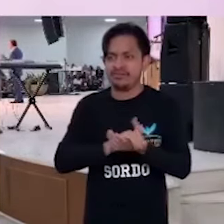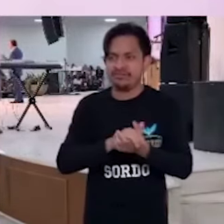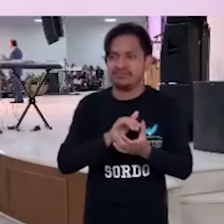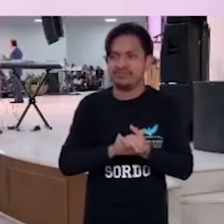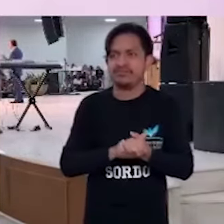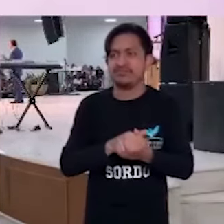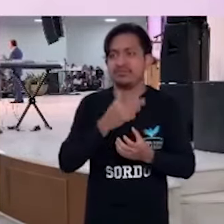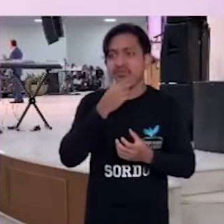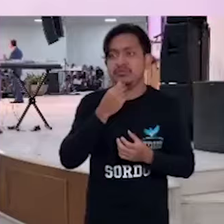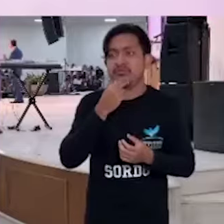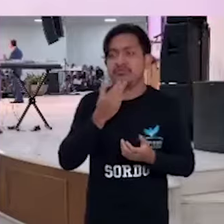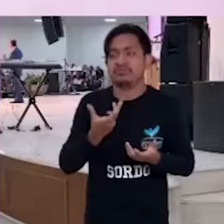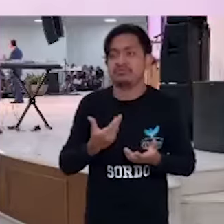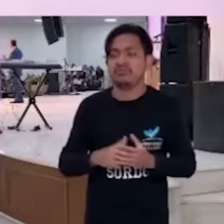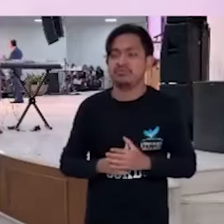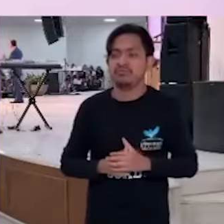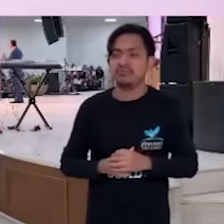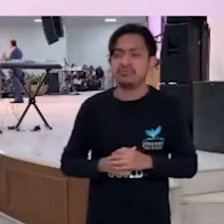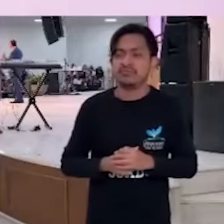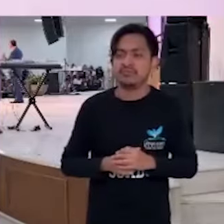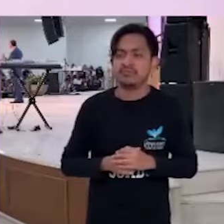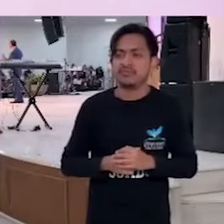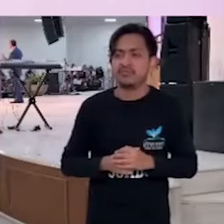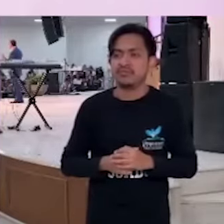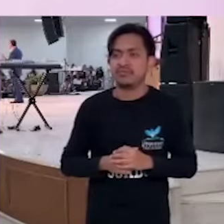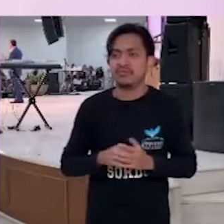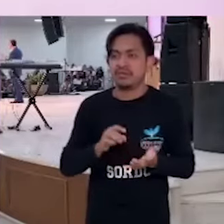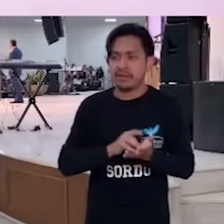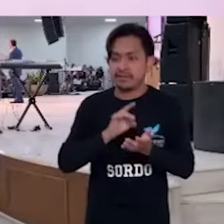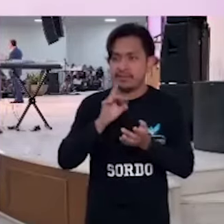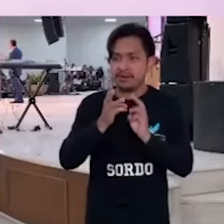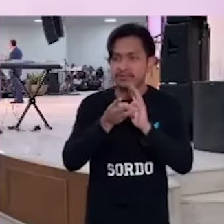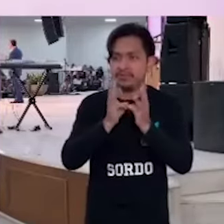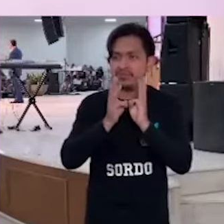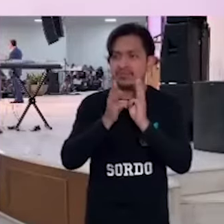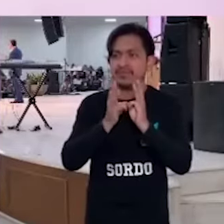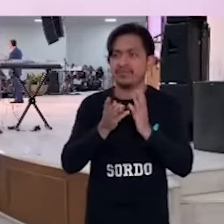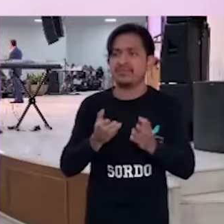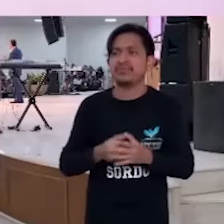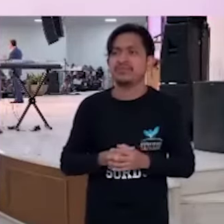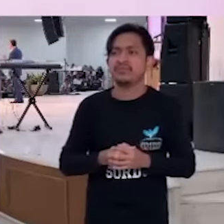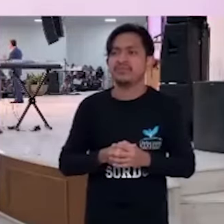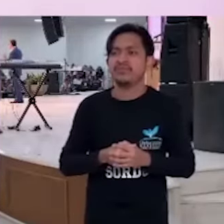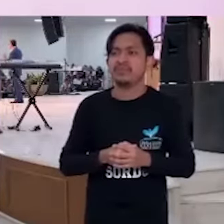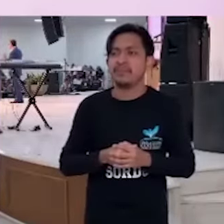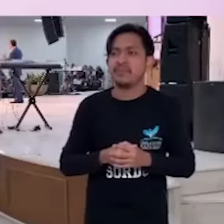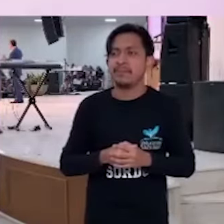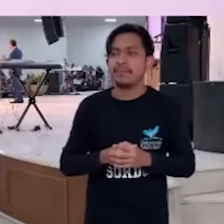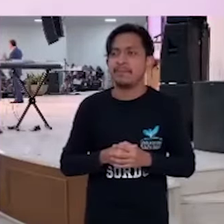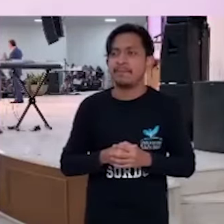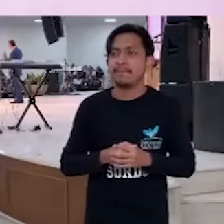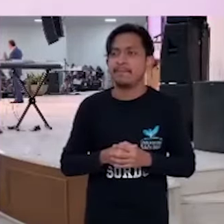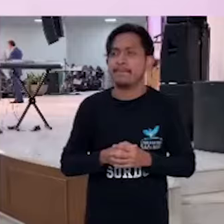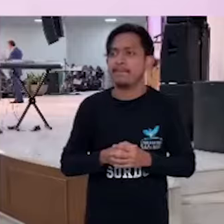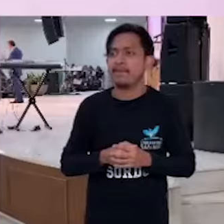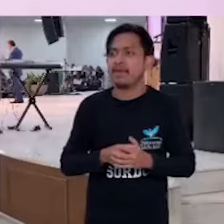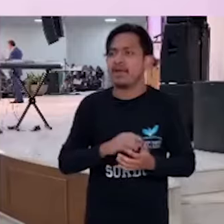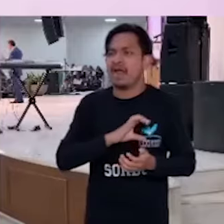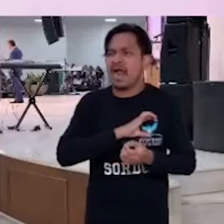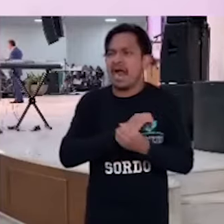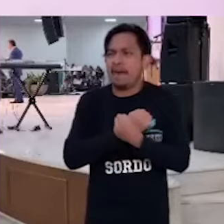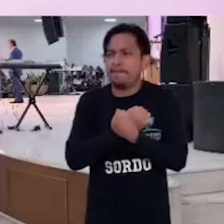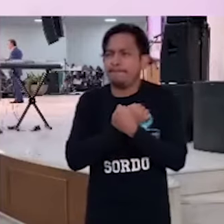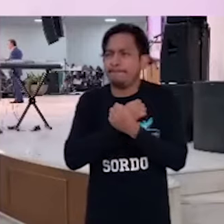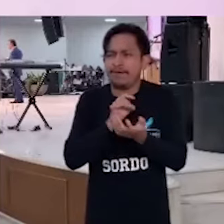Nunca debes mandarte mensajes demasiado íntimos con una mujer o con un hombre que no sea tu esposa,